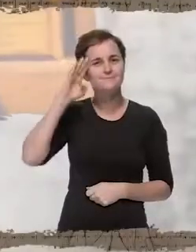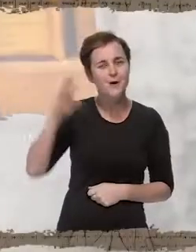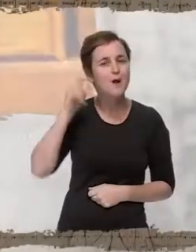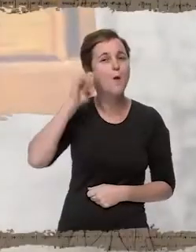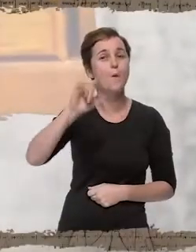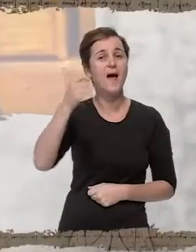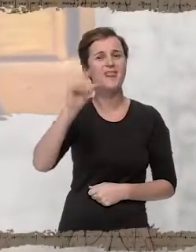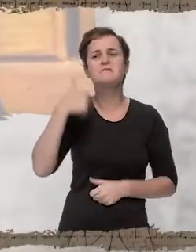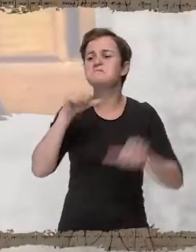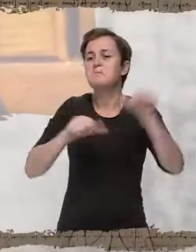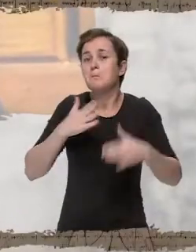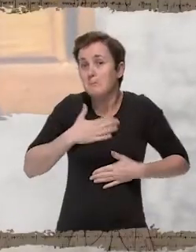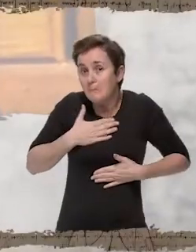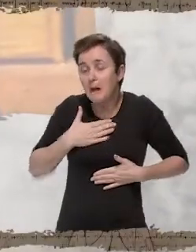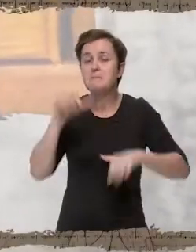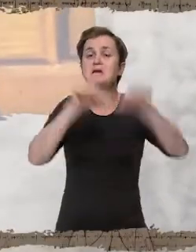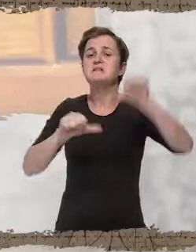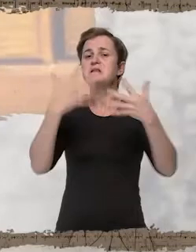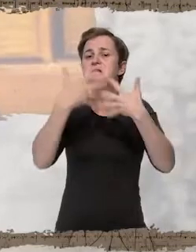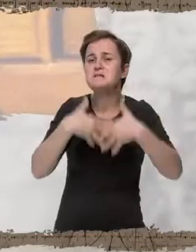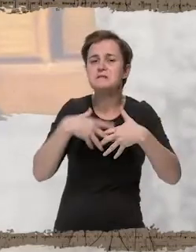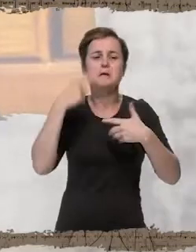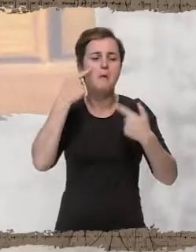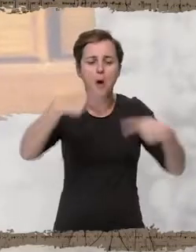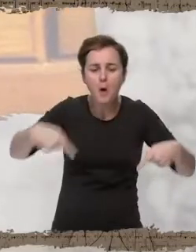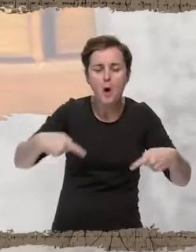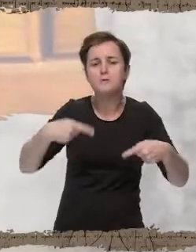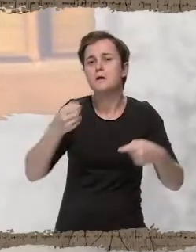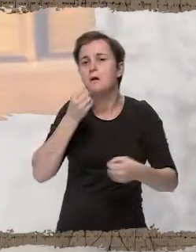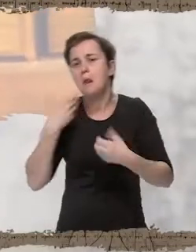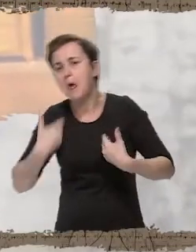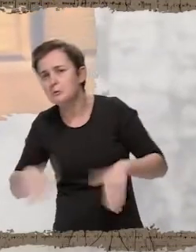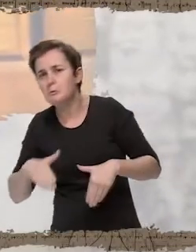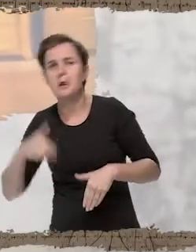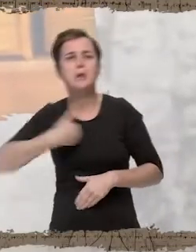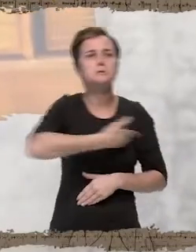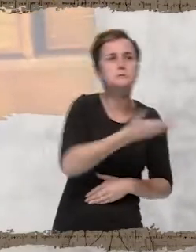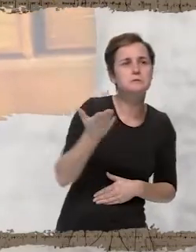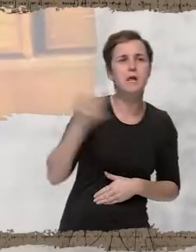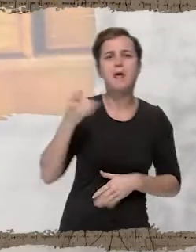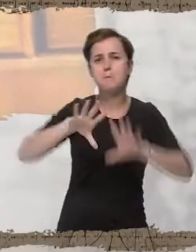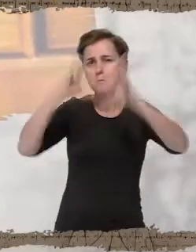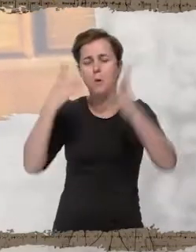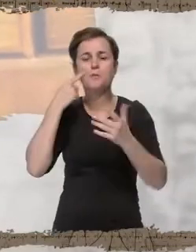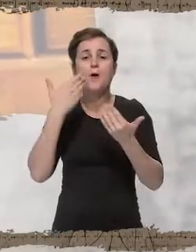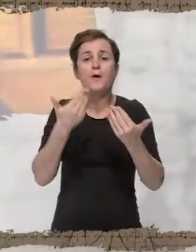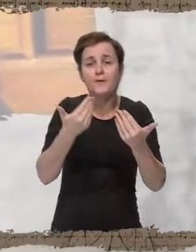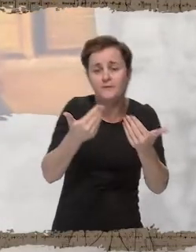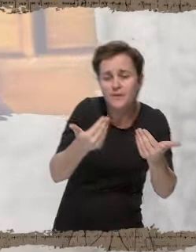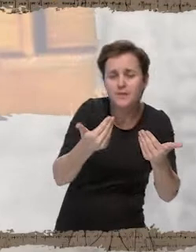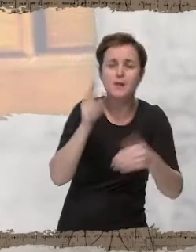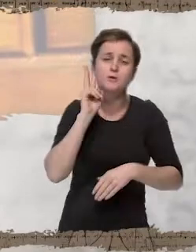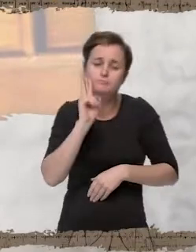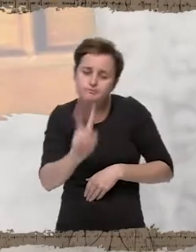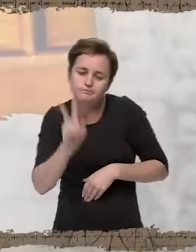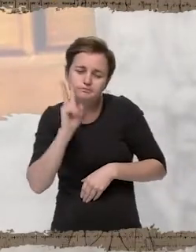Hola, soy Wada y la ciencia para mí es un sistema que estudia los fenómenos naturales, sociales y artificiales del mundo a través de la investigación,